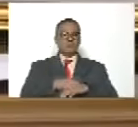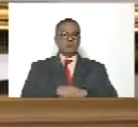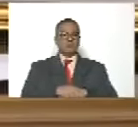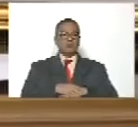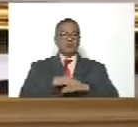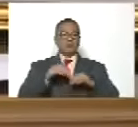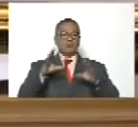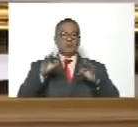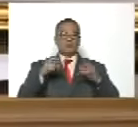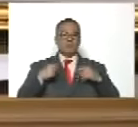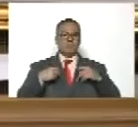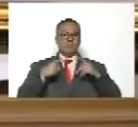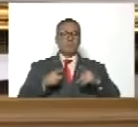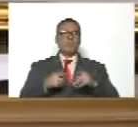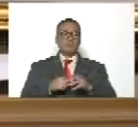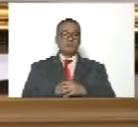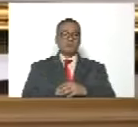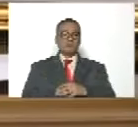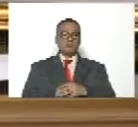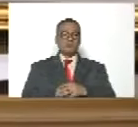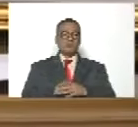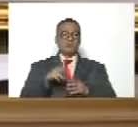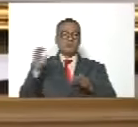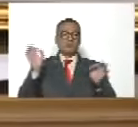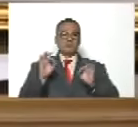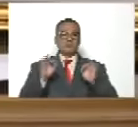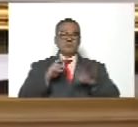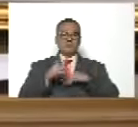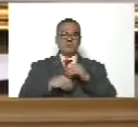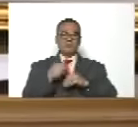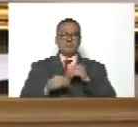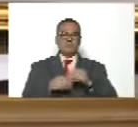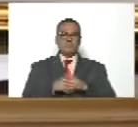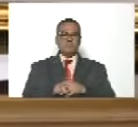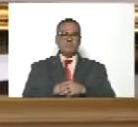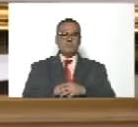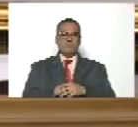por inoportunas, por inadecuadas,